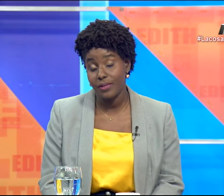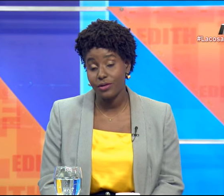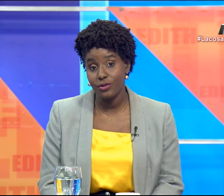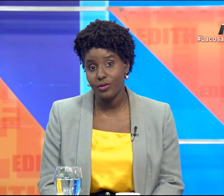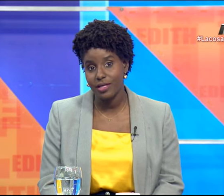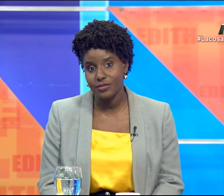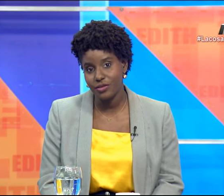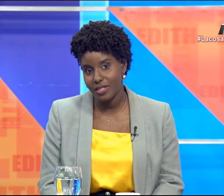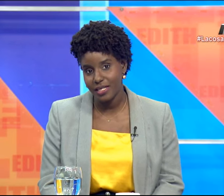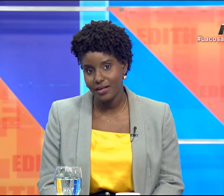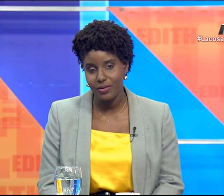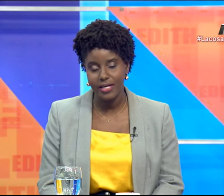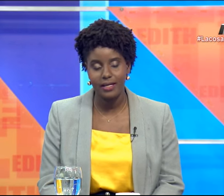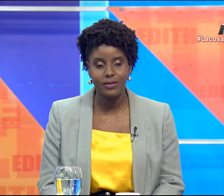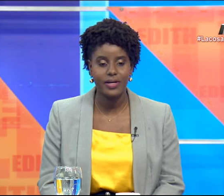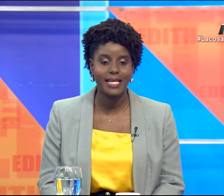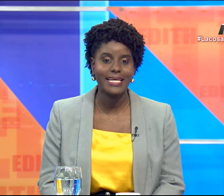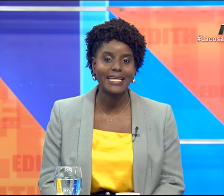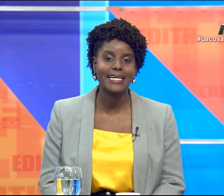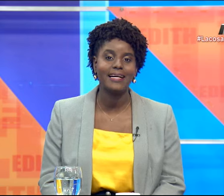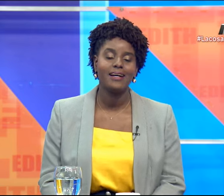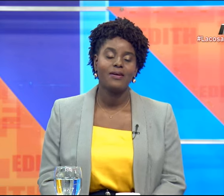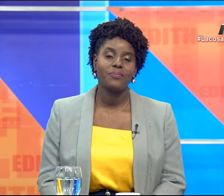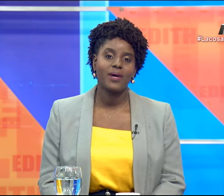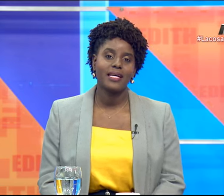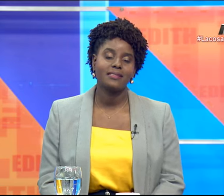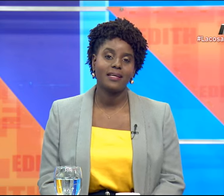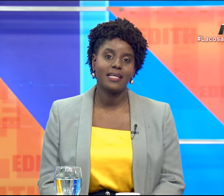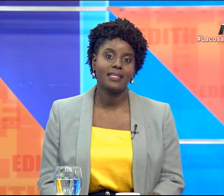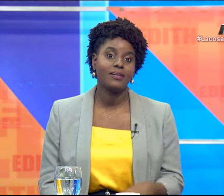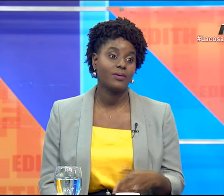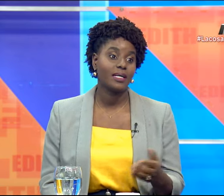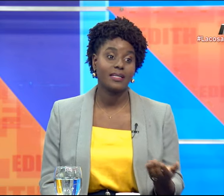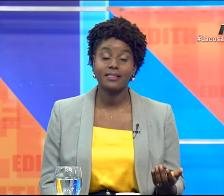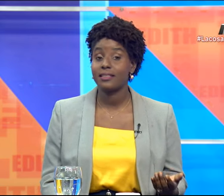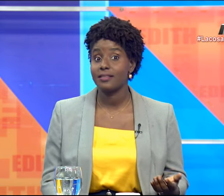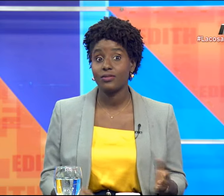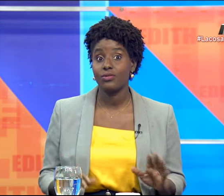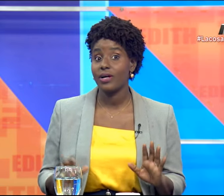tercer periodo de gestión, que era lo que él quería. Pues